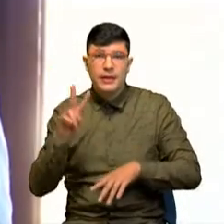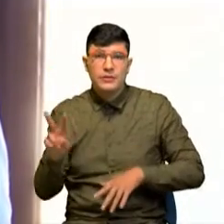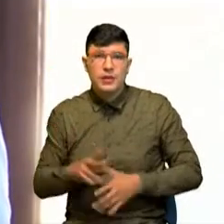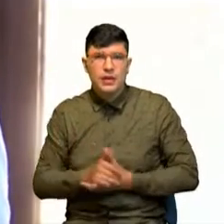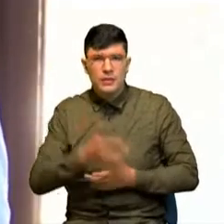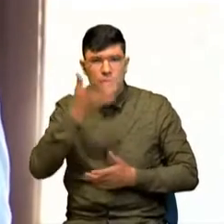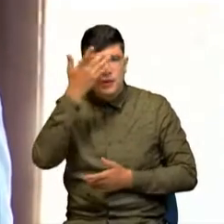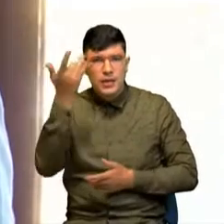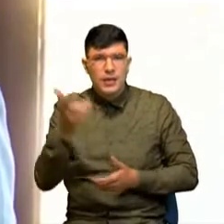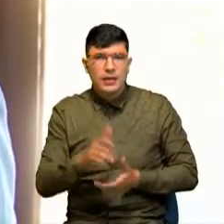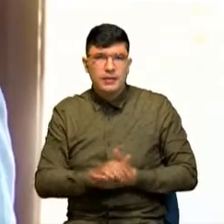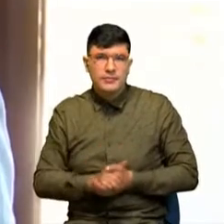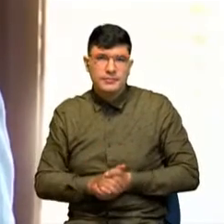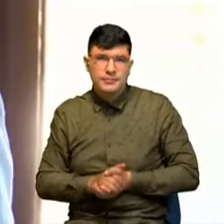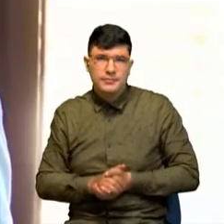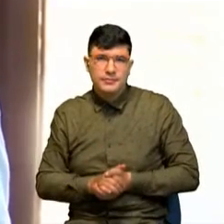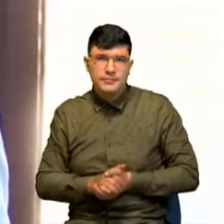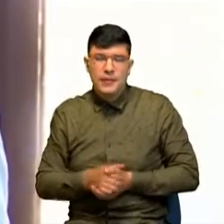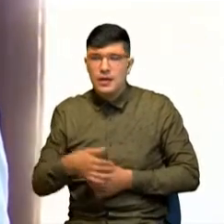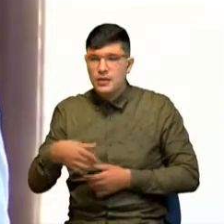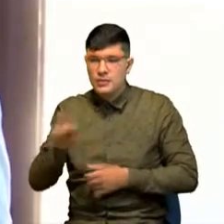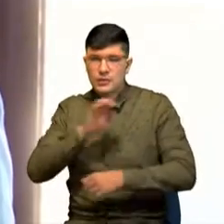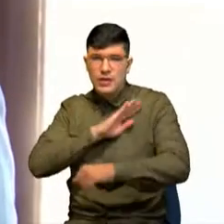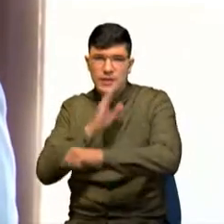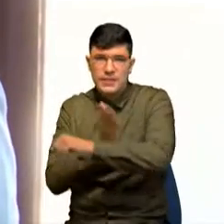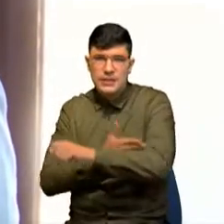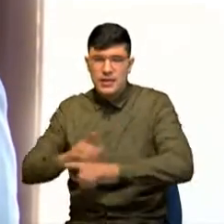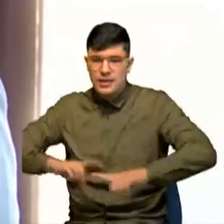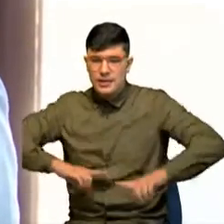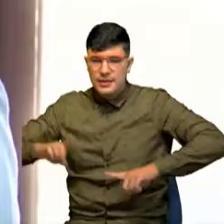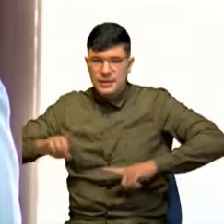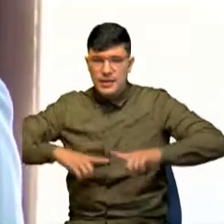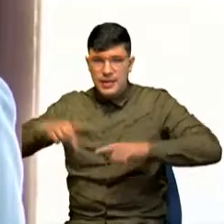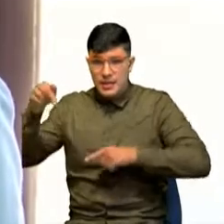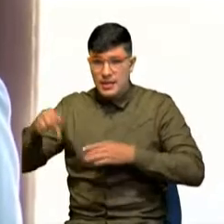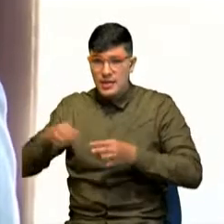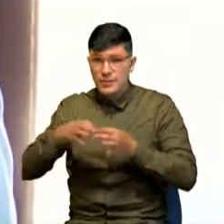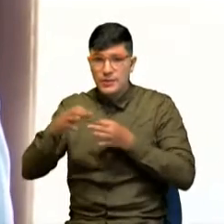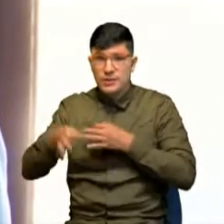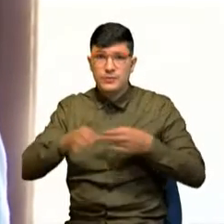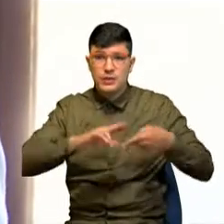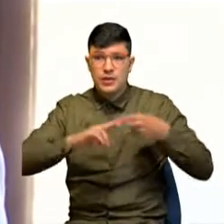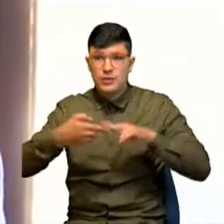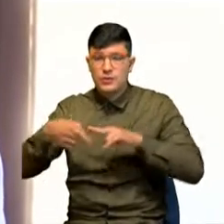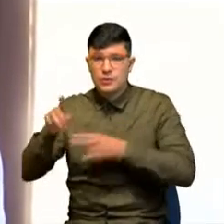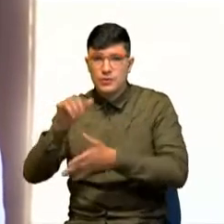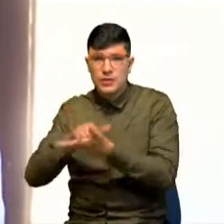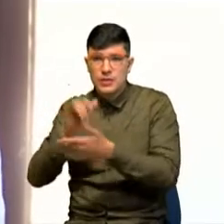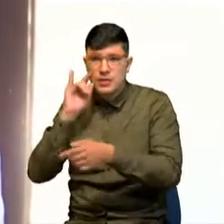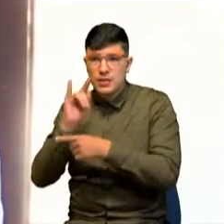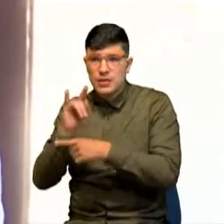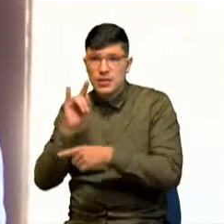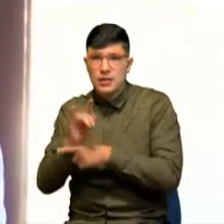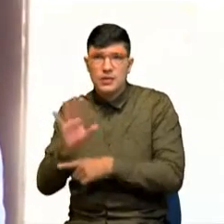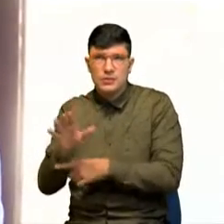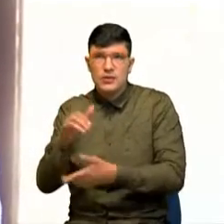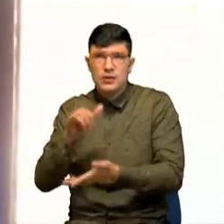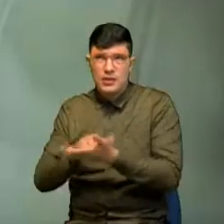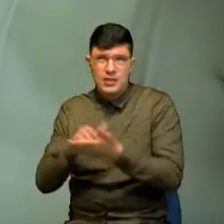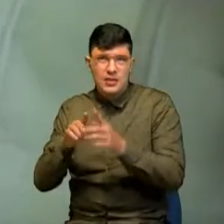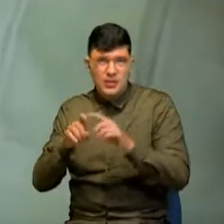a también digamos a la capacidad administrativa del municipio y en cuanto a términos de empleabilidad